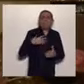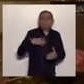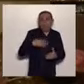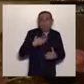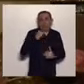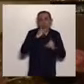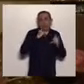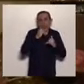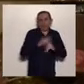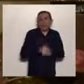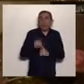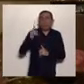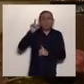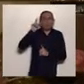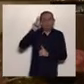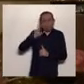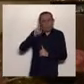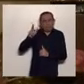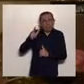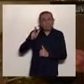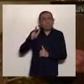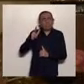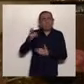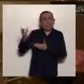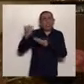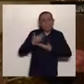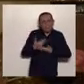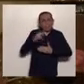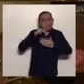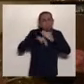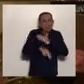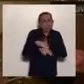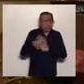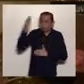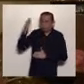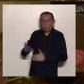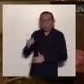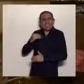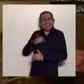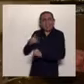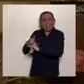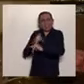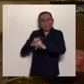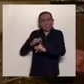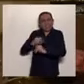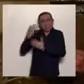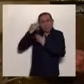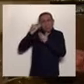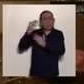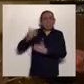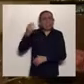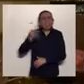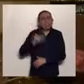aquí, desde esta homilía. Nos invita a profundizar en la figura de San José, en este año que está